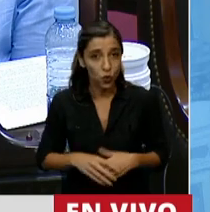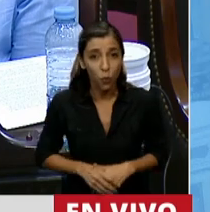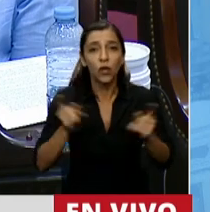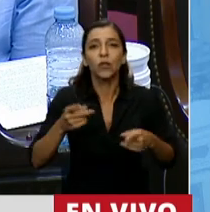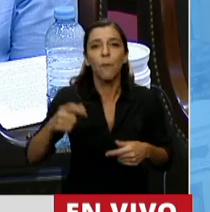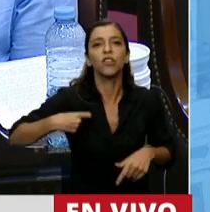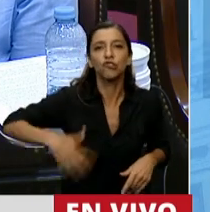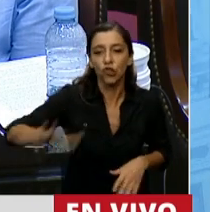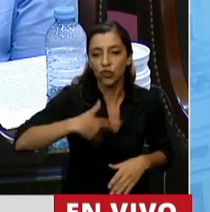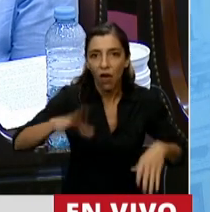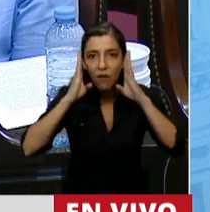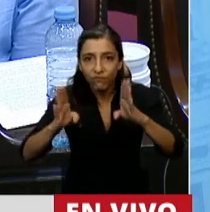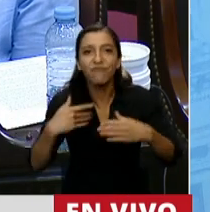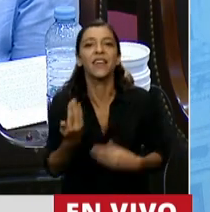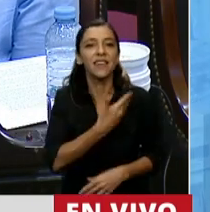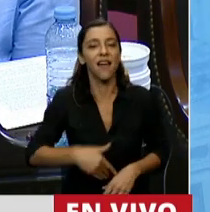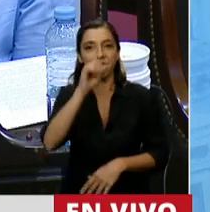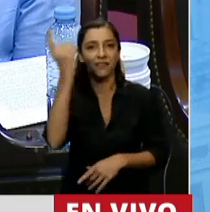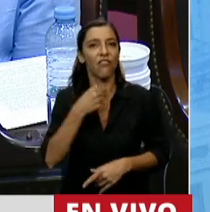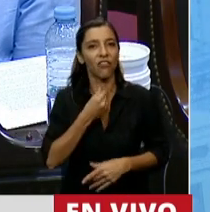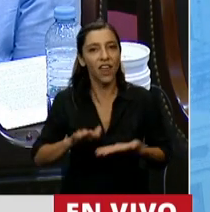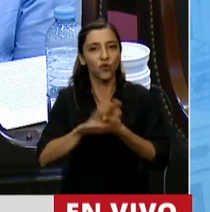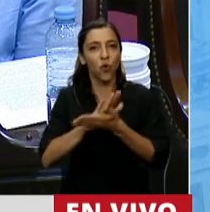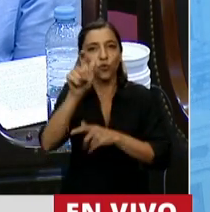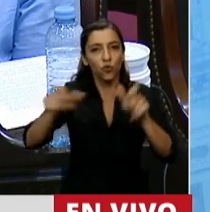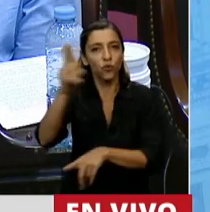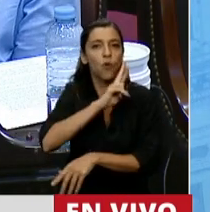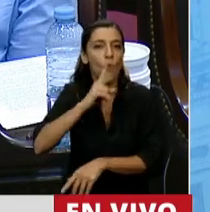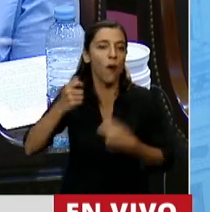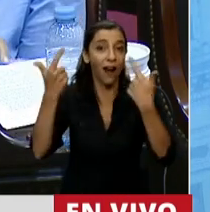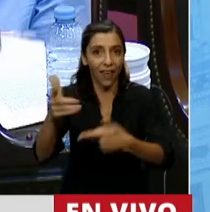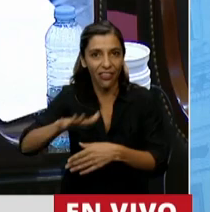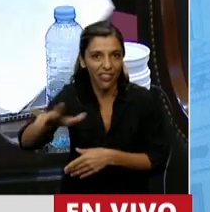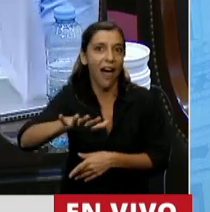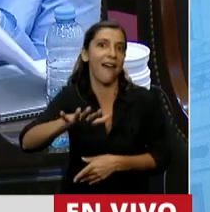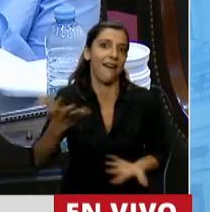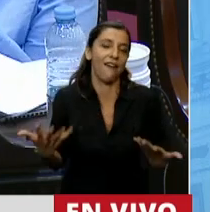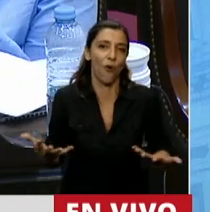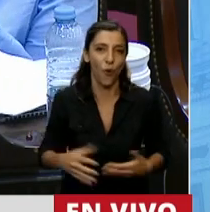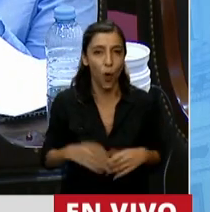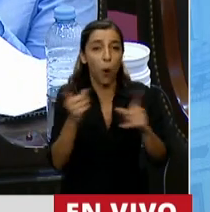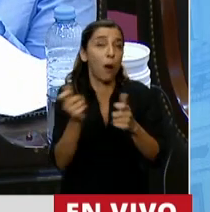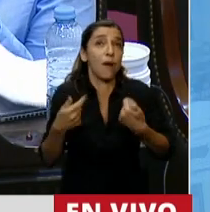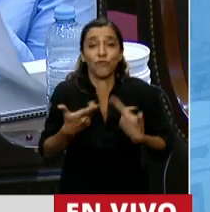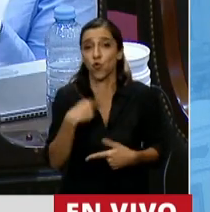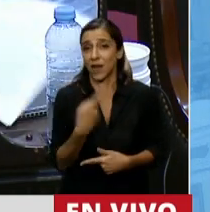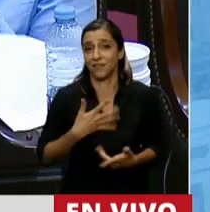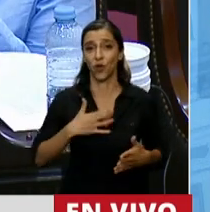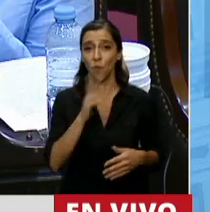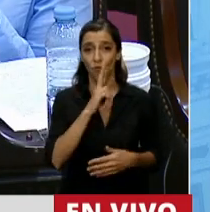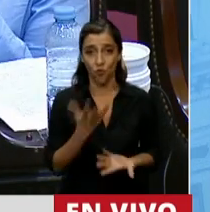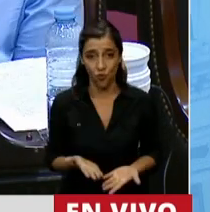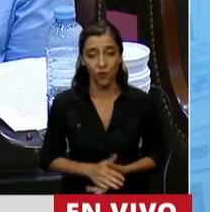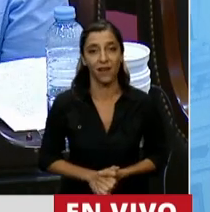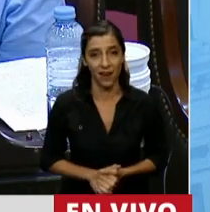poner el Estado al servicio de las mujeres, al servicio de resolver los problemas que tenemos las mujeres, porque entonces estamos